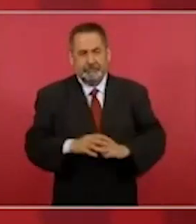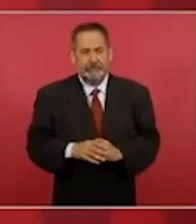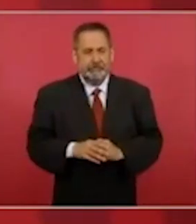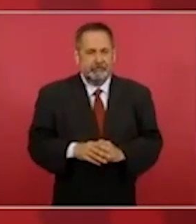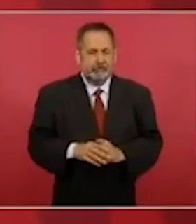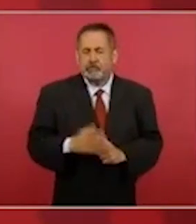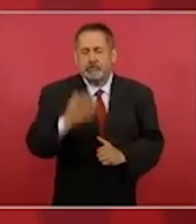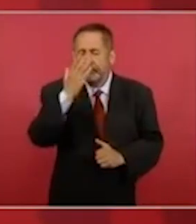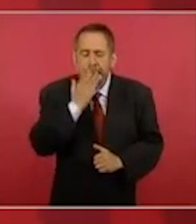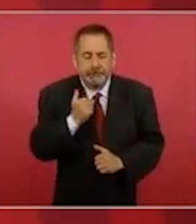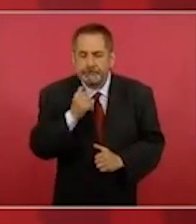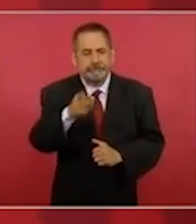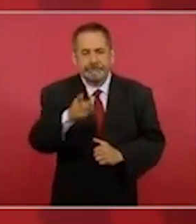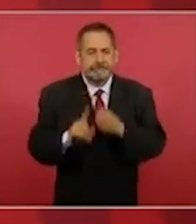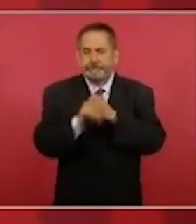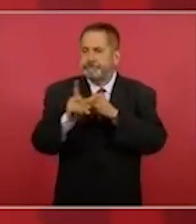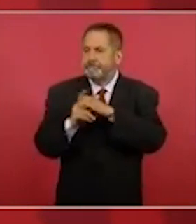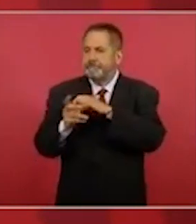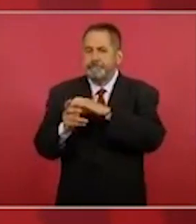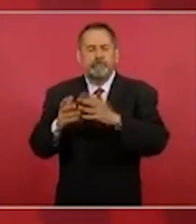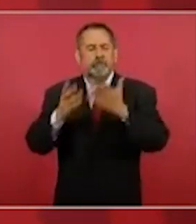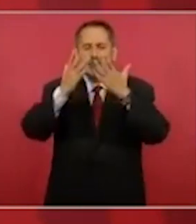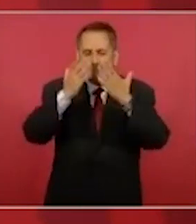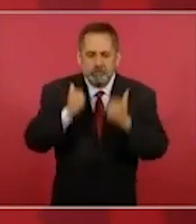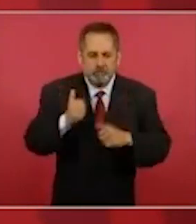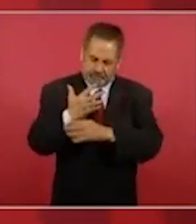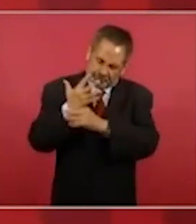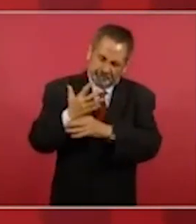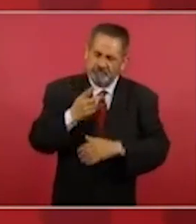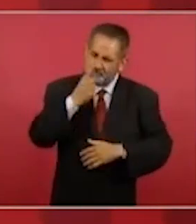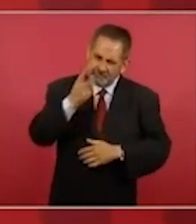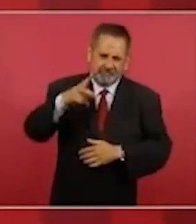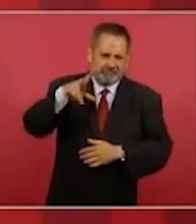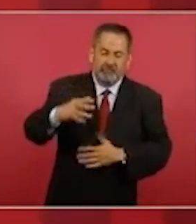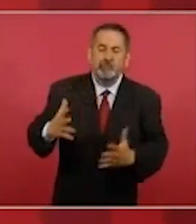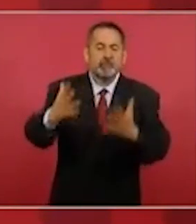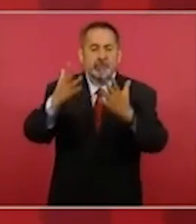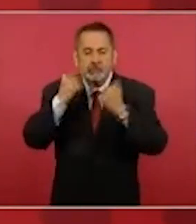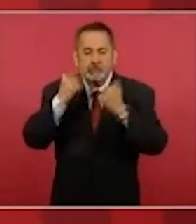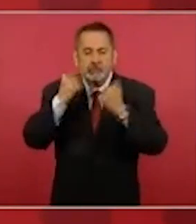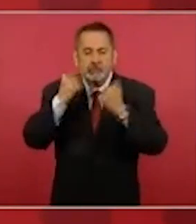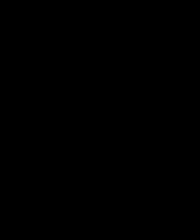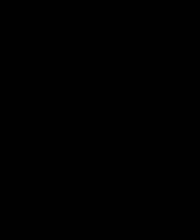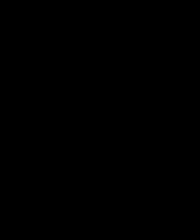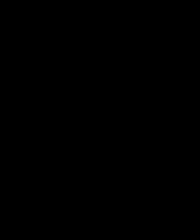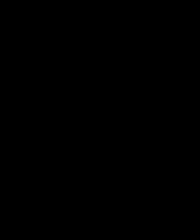Entonces, no hay, así lo sostengo categóricamente, ningún problema de rediseño.